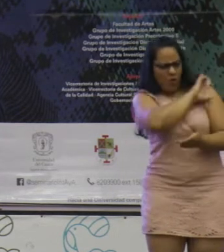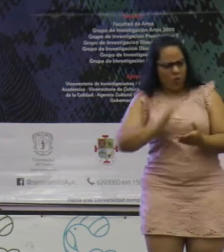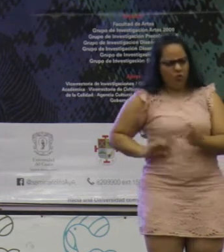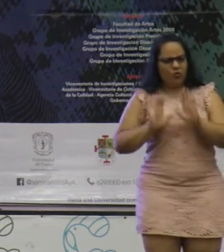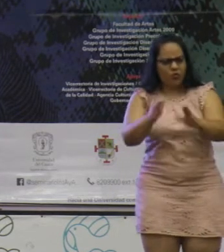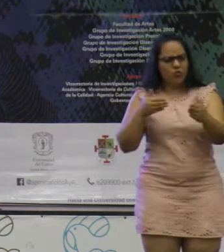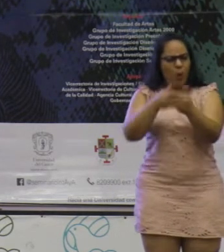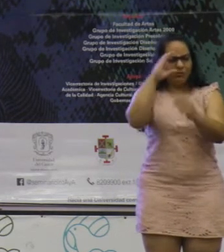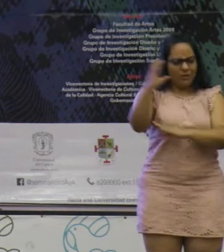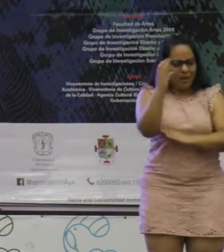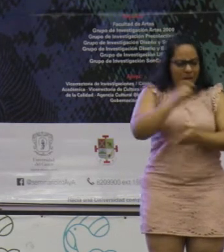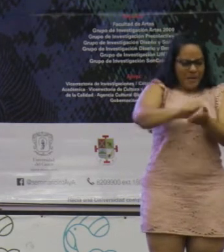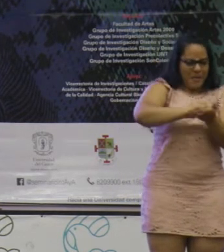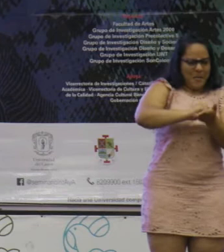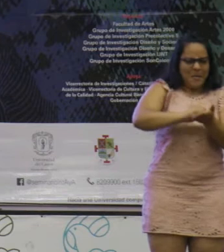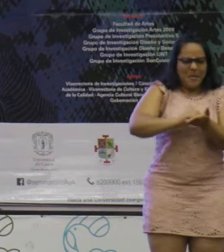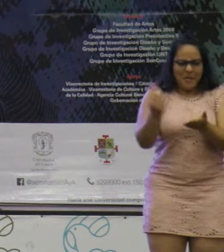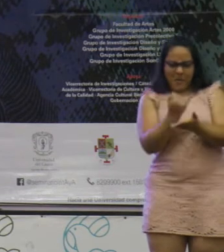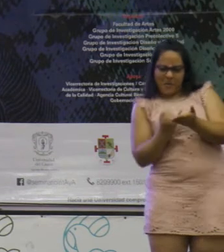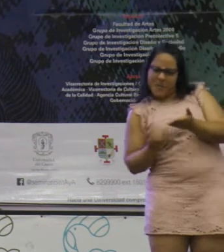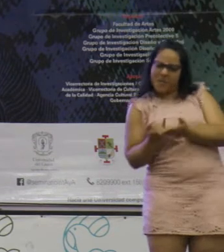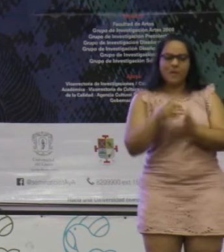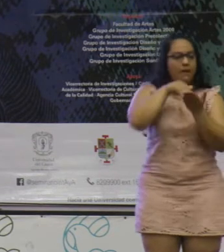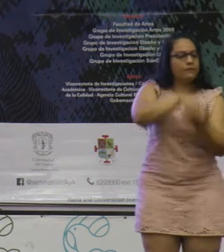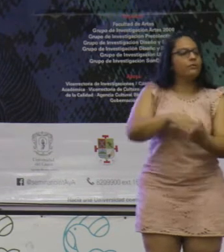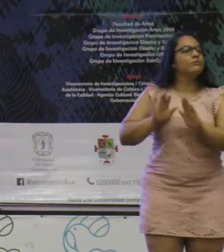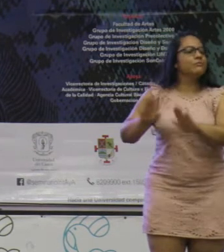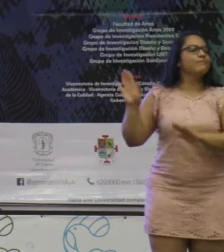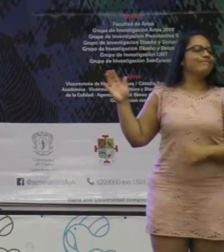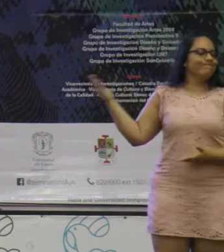Colombia, entonces ahí se va, lanza en ristre con su postura.